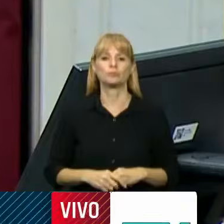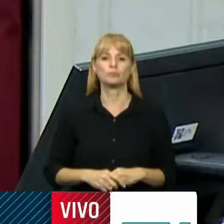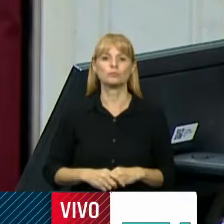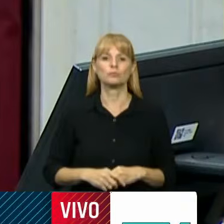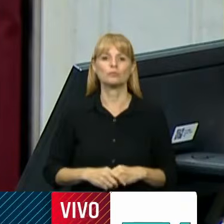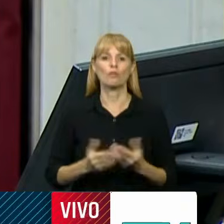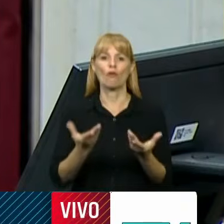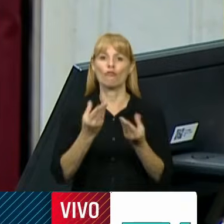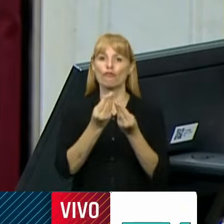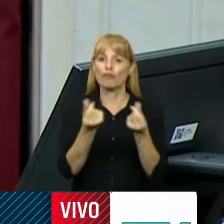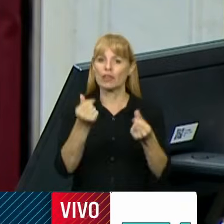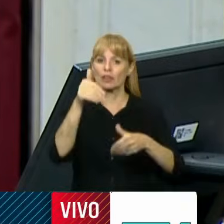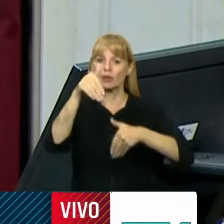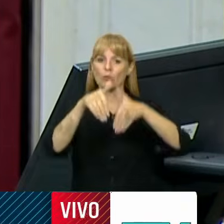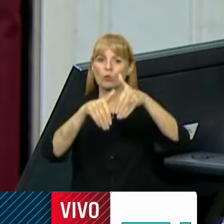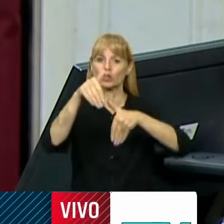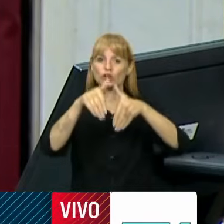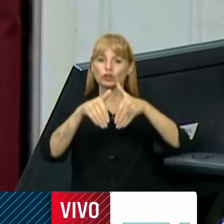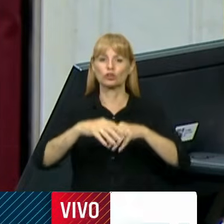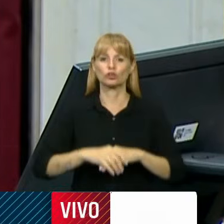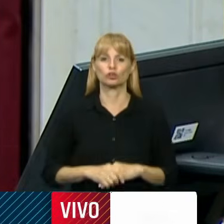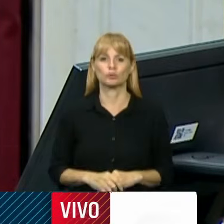Se cierra la votación.